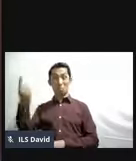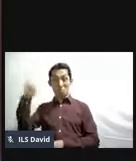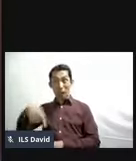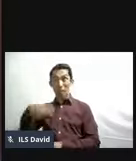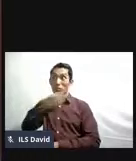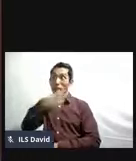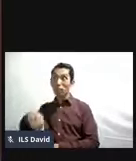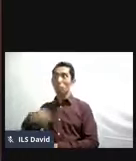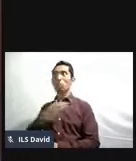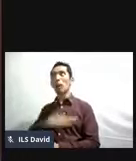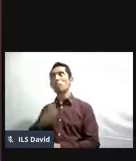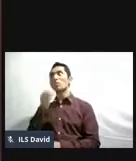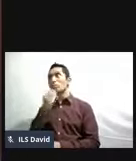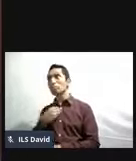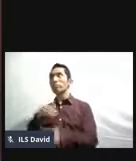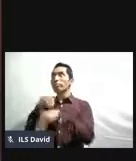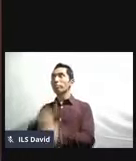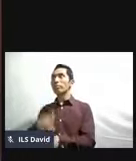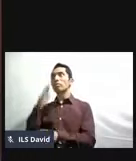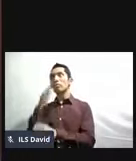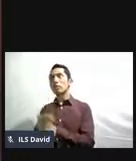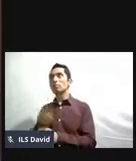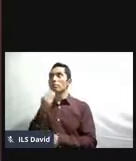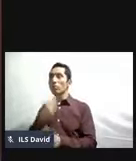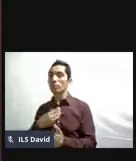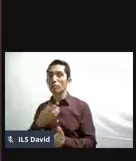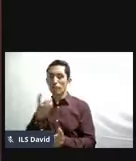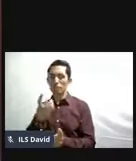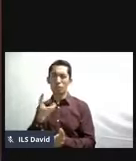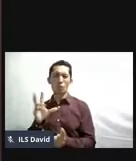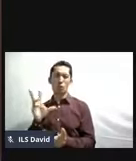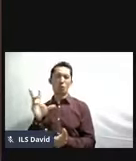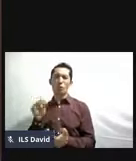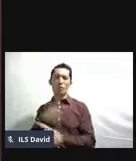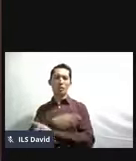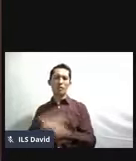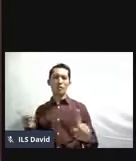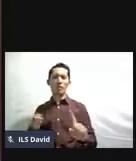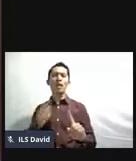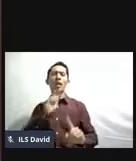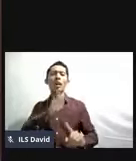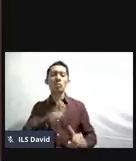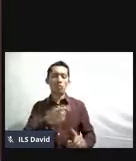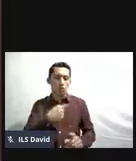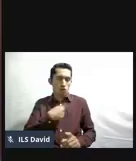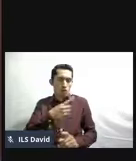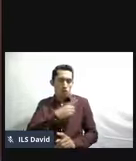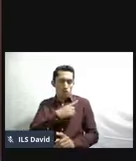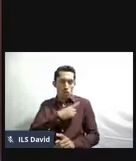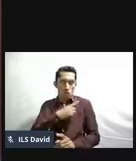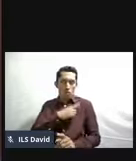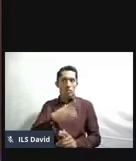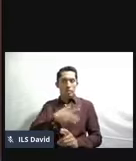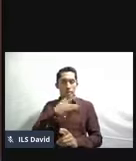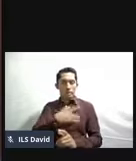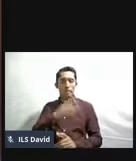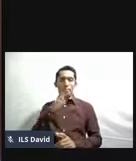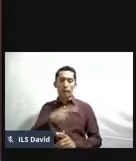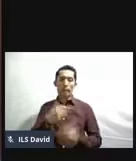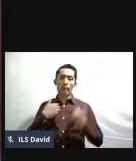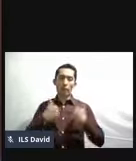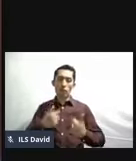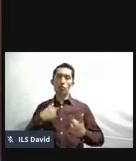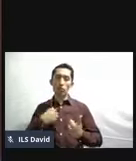ver. Tendríamos que leer porque somos responsables. Tenemos un valor que nos ayuda a tomar